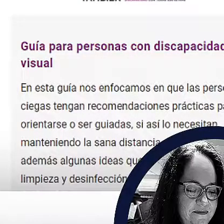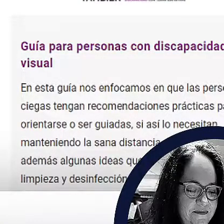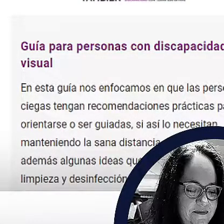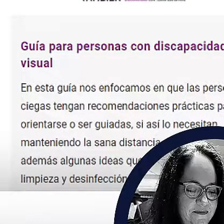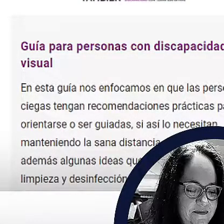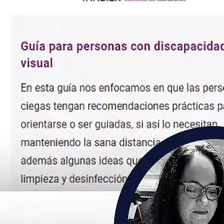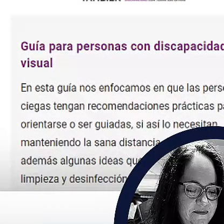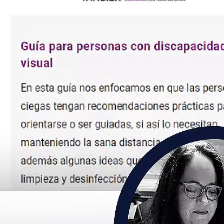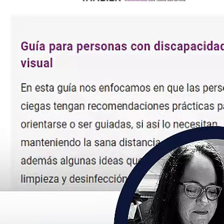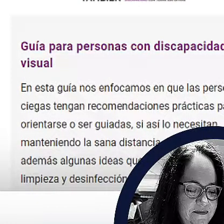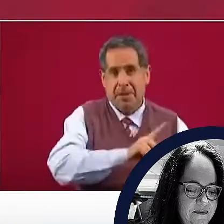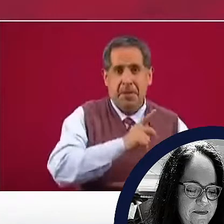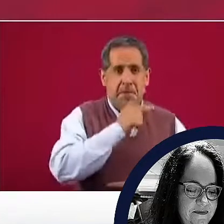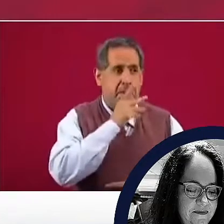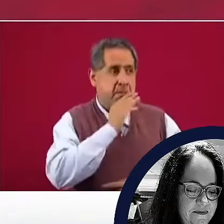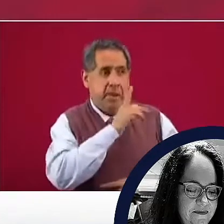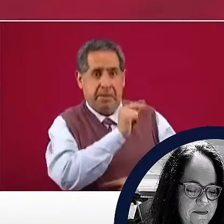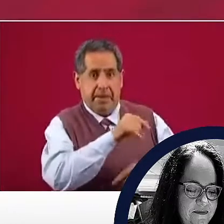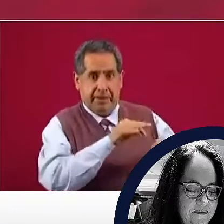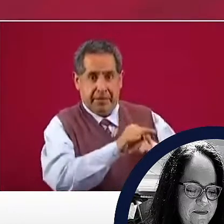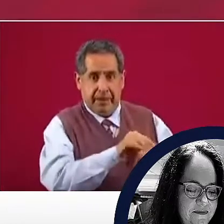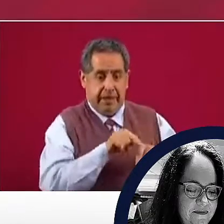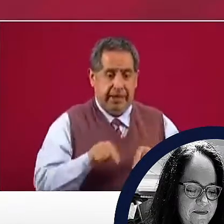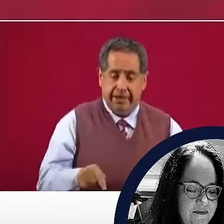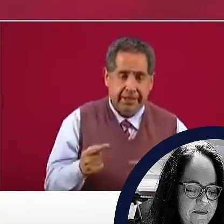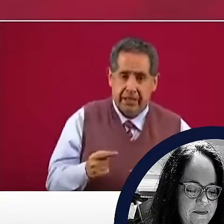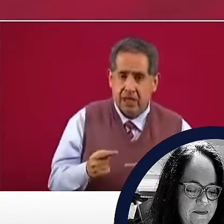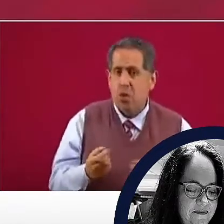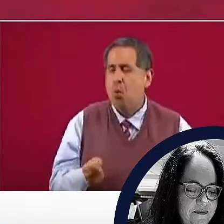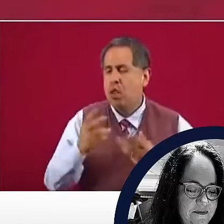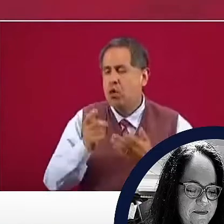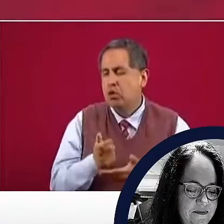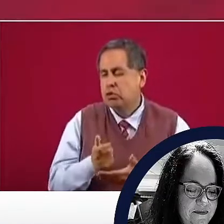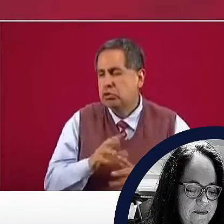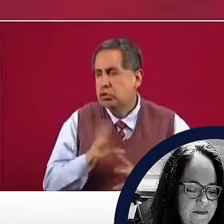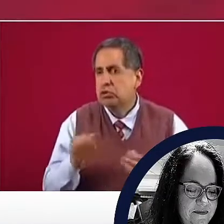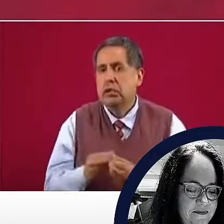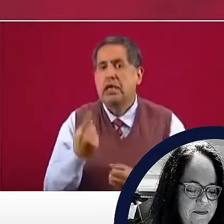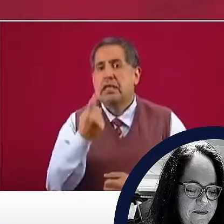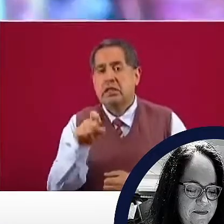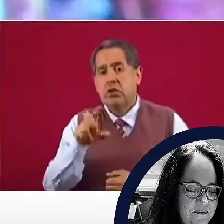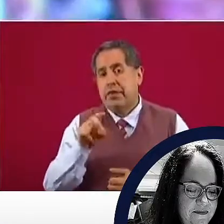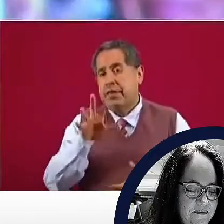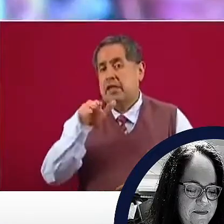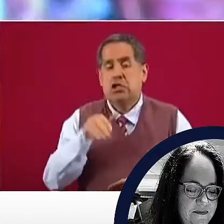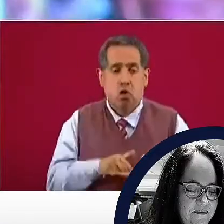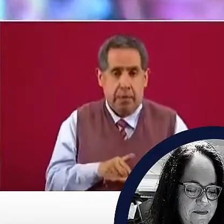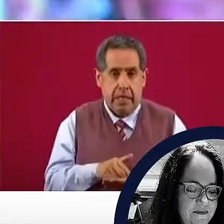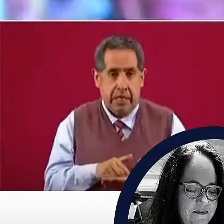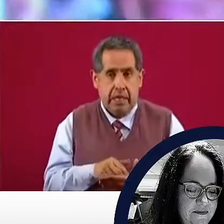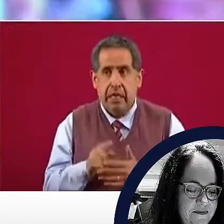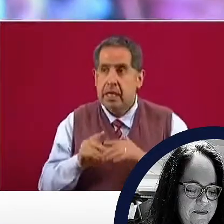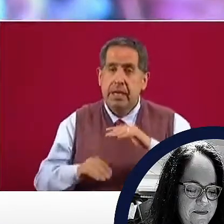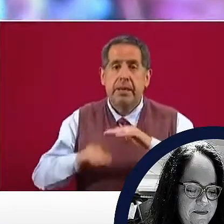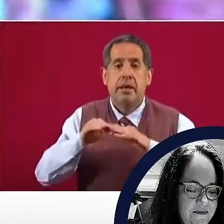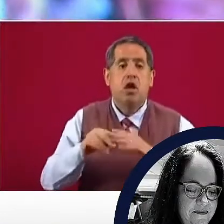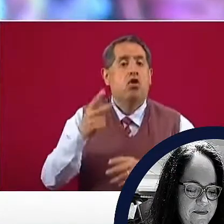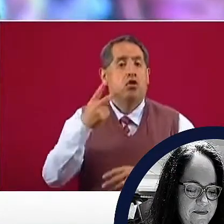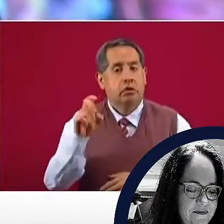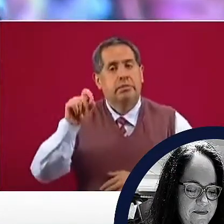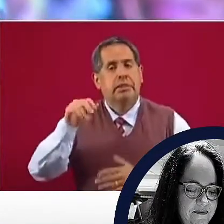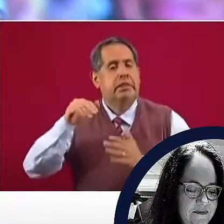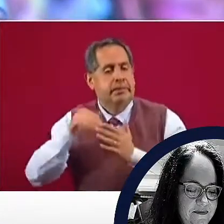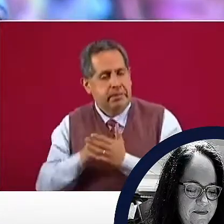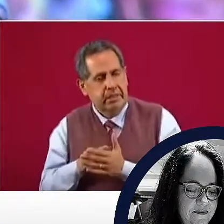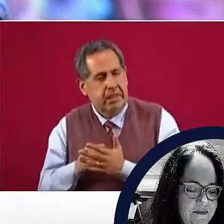especial. Entonces, vamos a tener un contenido de media hora, una vez a la semana, dirigido a padres y maestros que